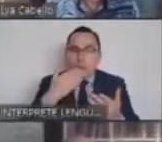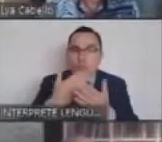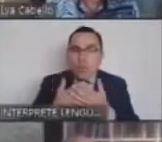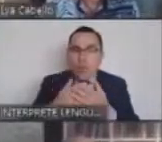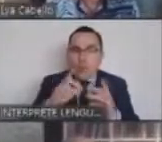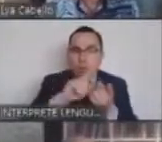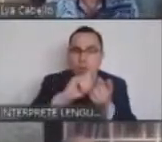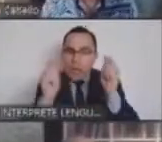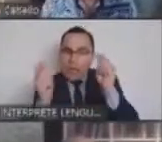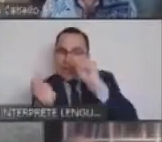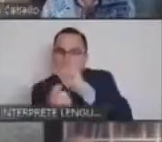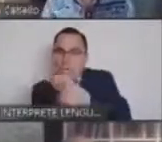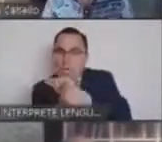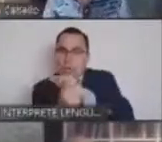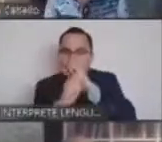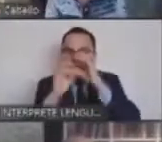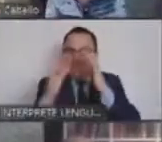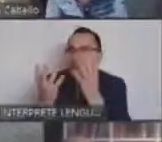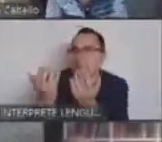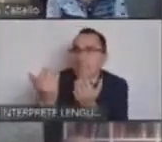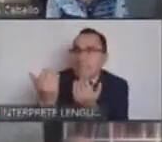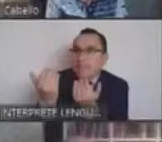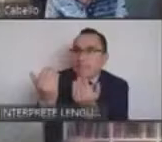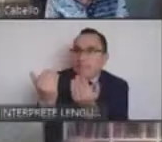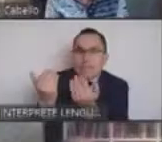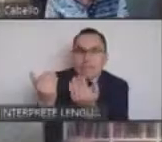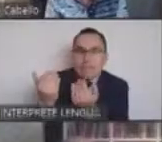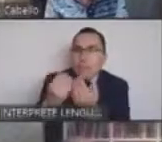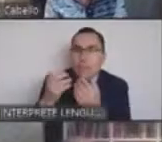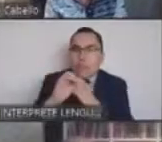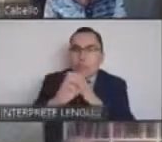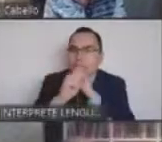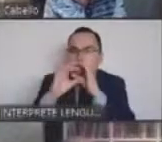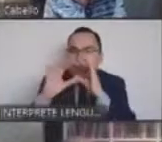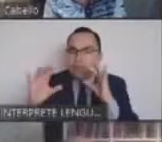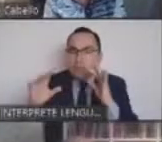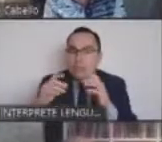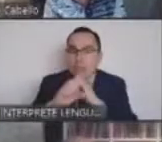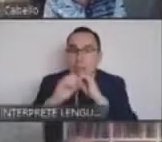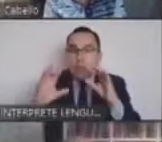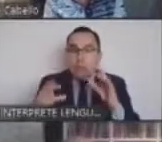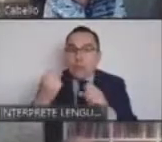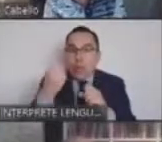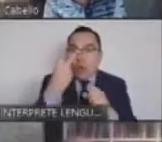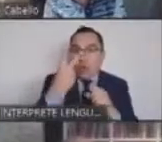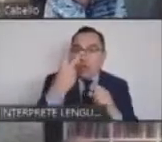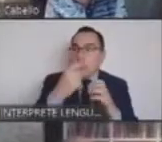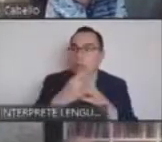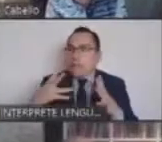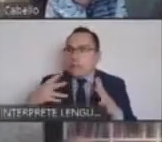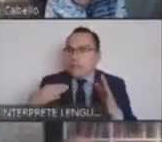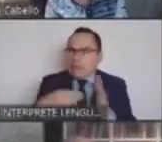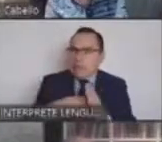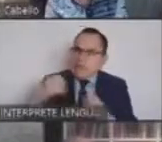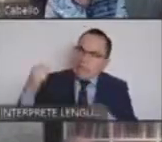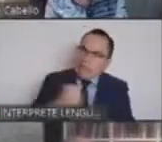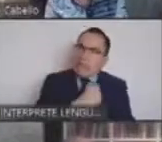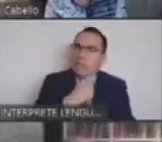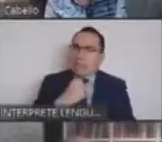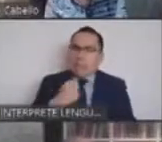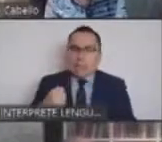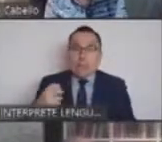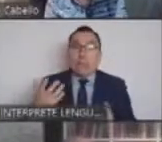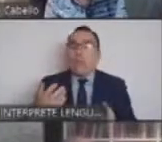transición, generan muchas expectativas y en algunos sentidos pueden terminar generando dos tipos de frustraciones. La primera frustración